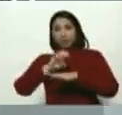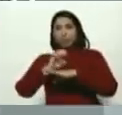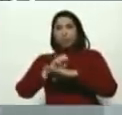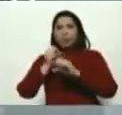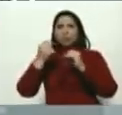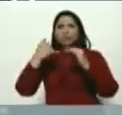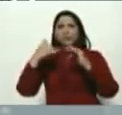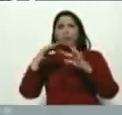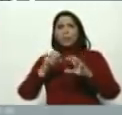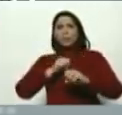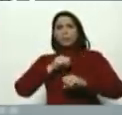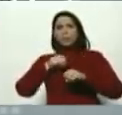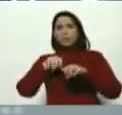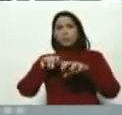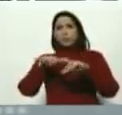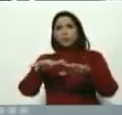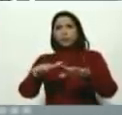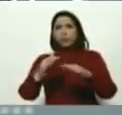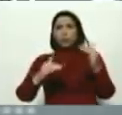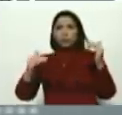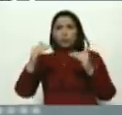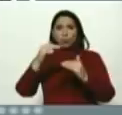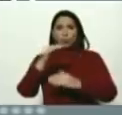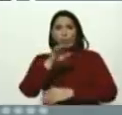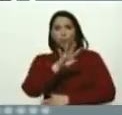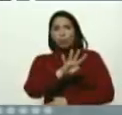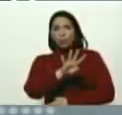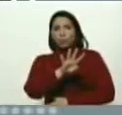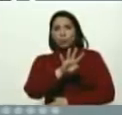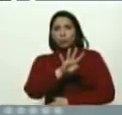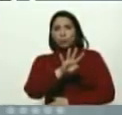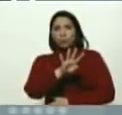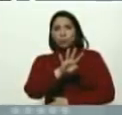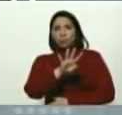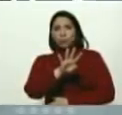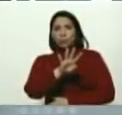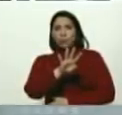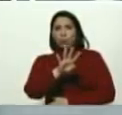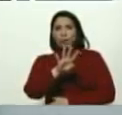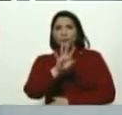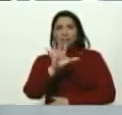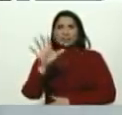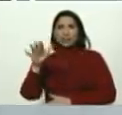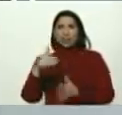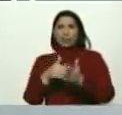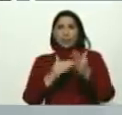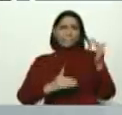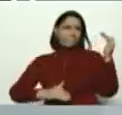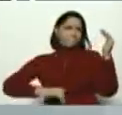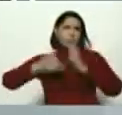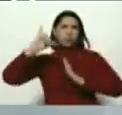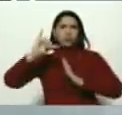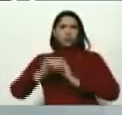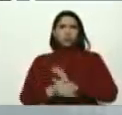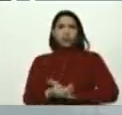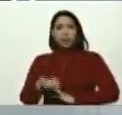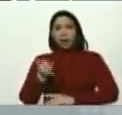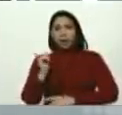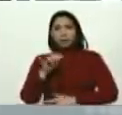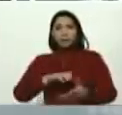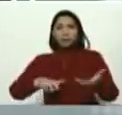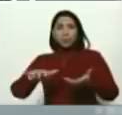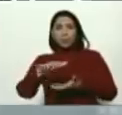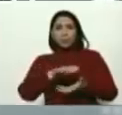de contagios. Uf, pasó los 40 y pico de mil para arriba. Entonces, hay una situación